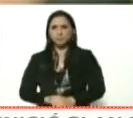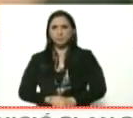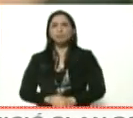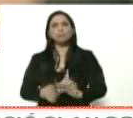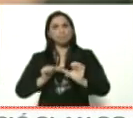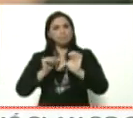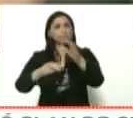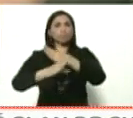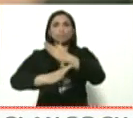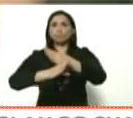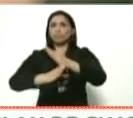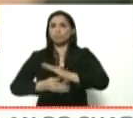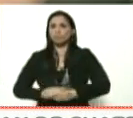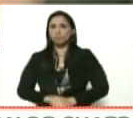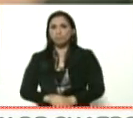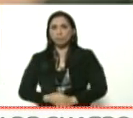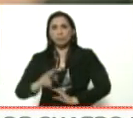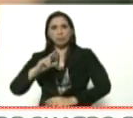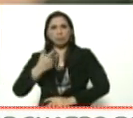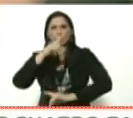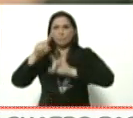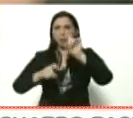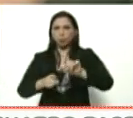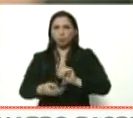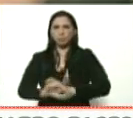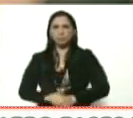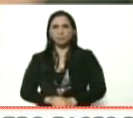seguir. La tercera pregunta,